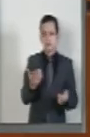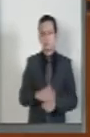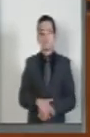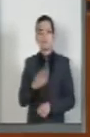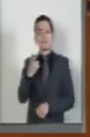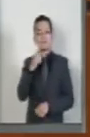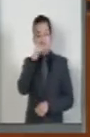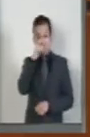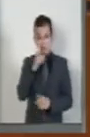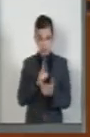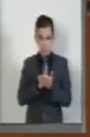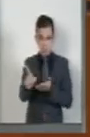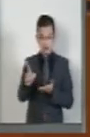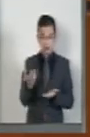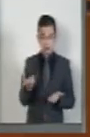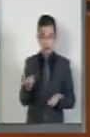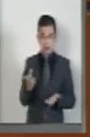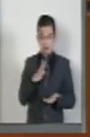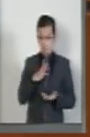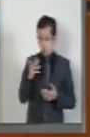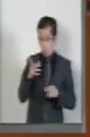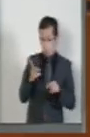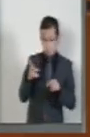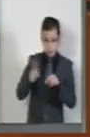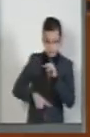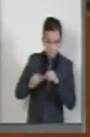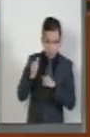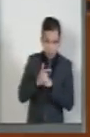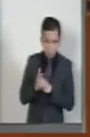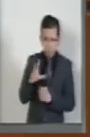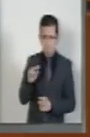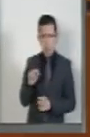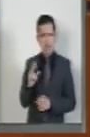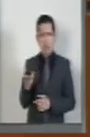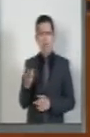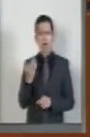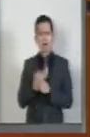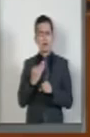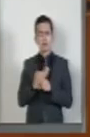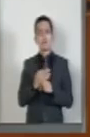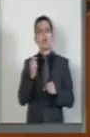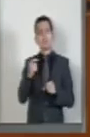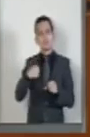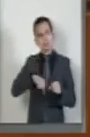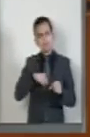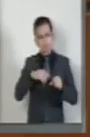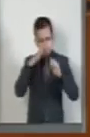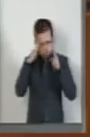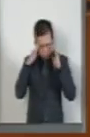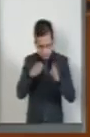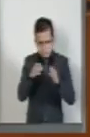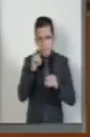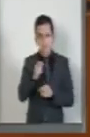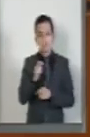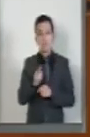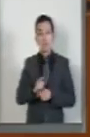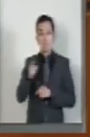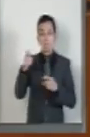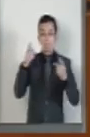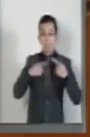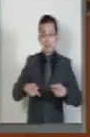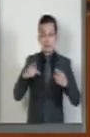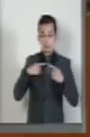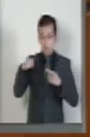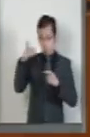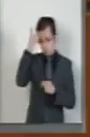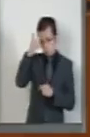derecho, además, no está siendo cuestionado. Lo que se discute es el hecho de que las personas morales,